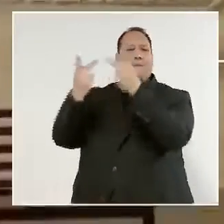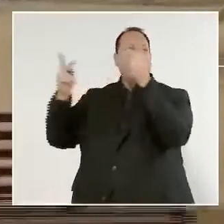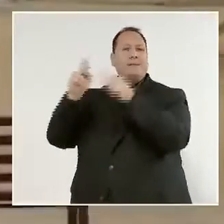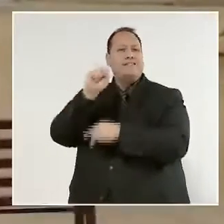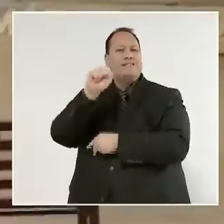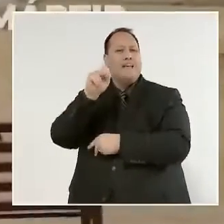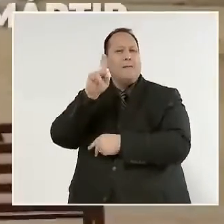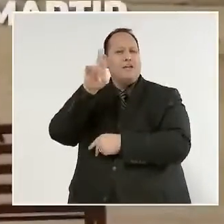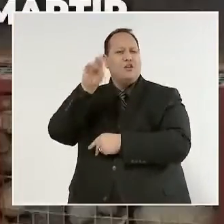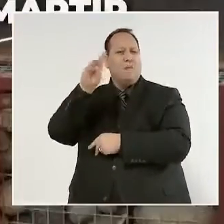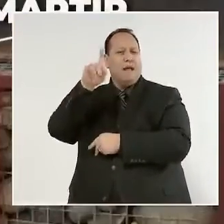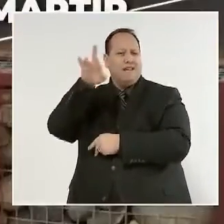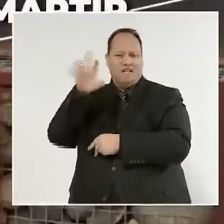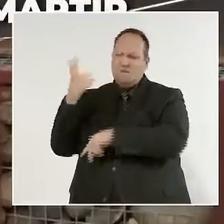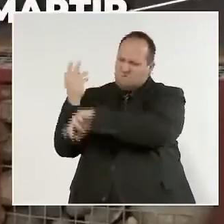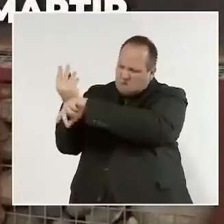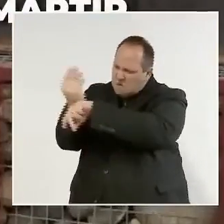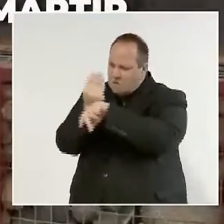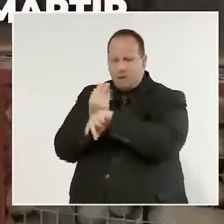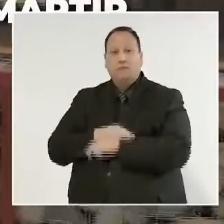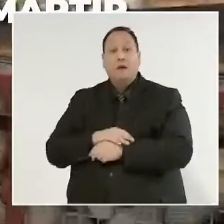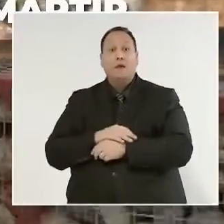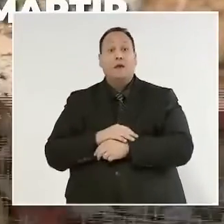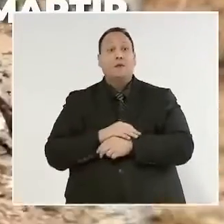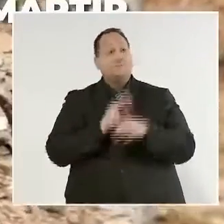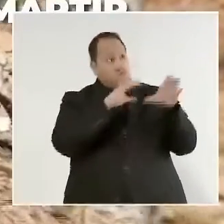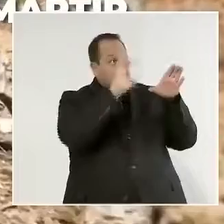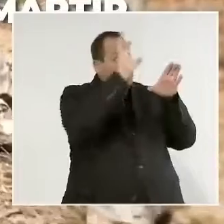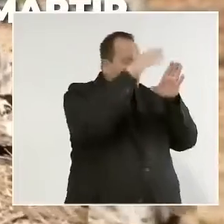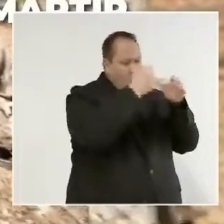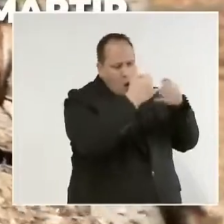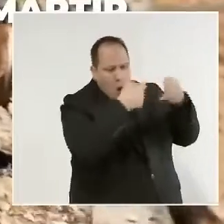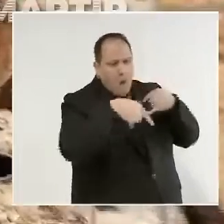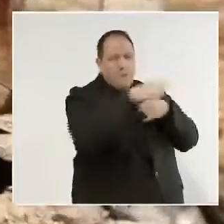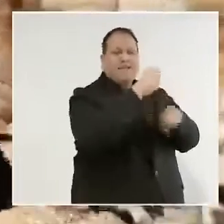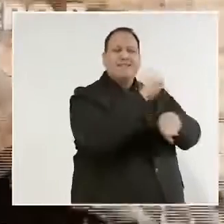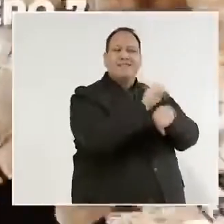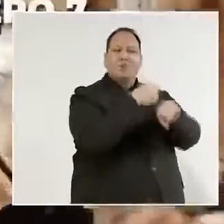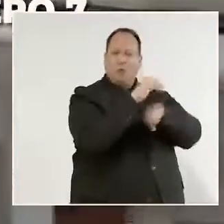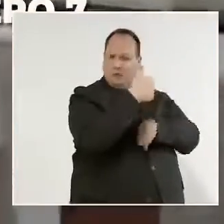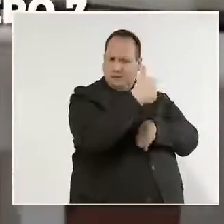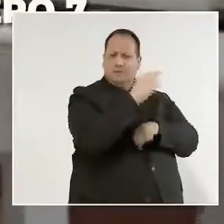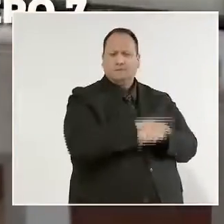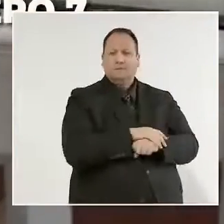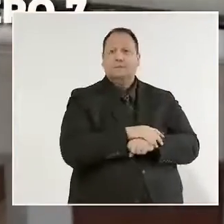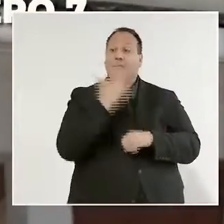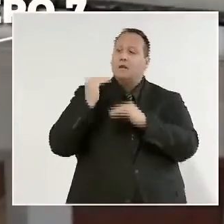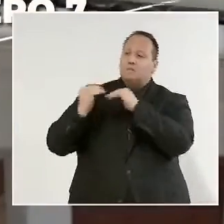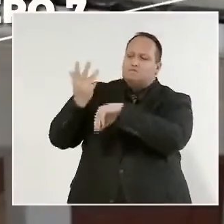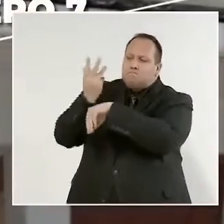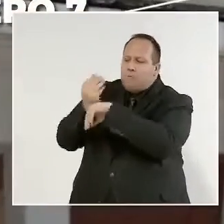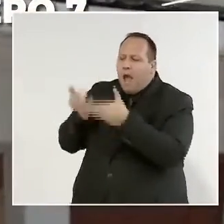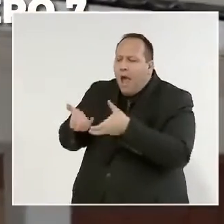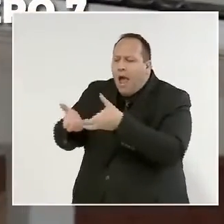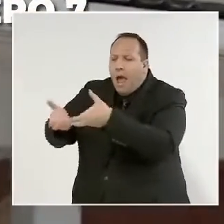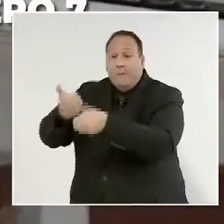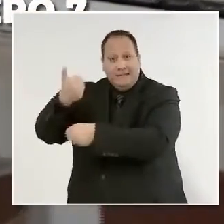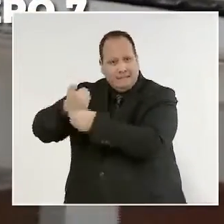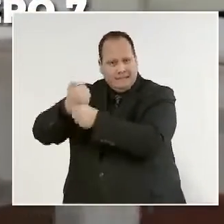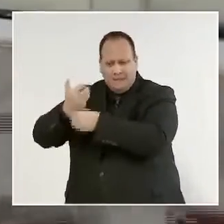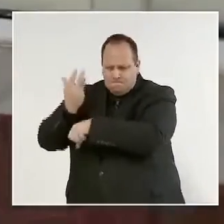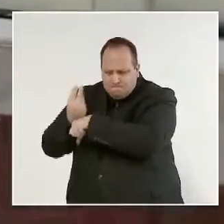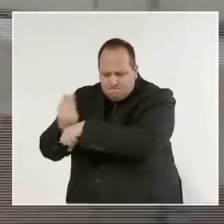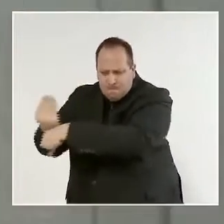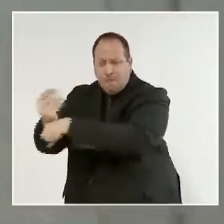Encinos. Rehabilitación de áreas públicas en el Parque San Pedro Mártir. Construcción de canchas en la secundaria